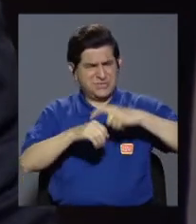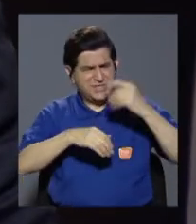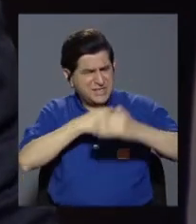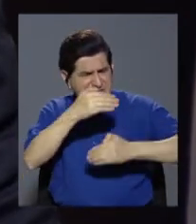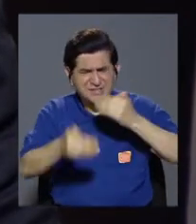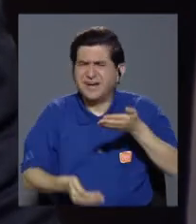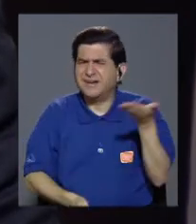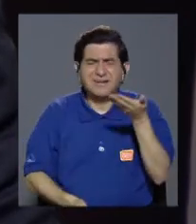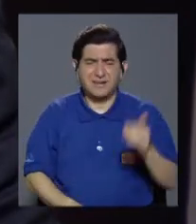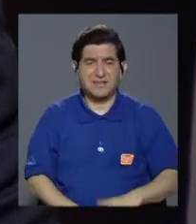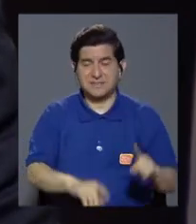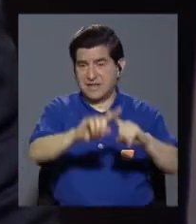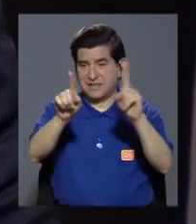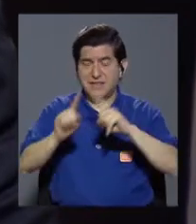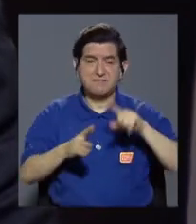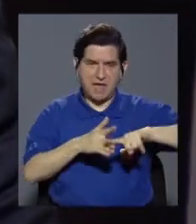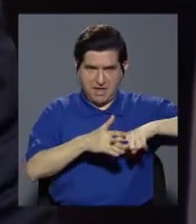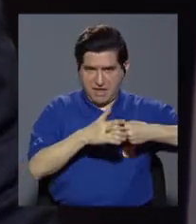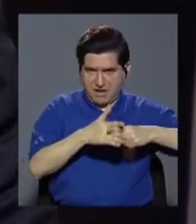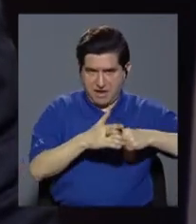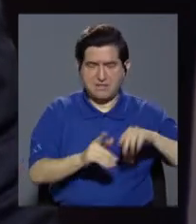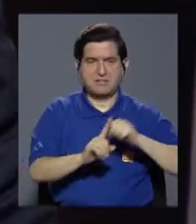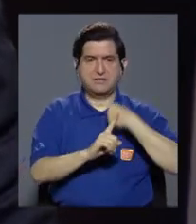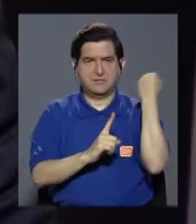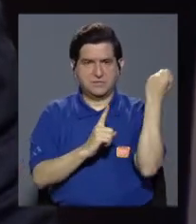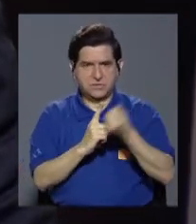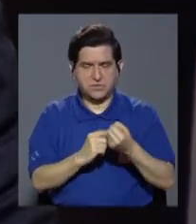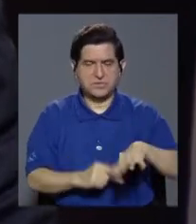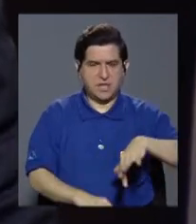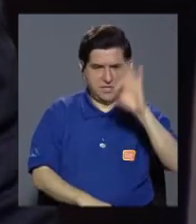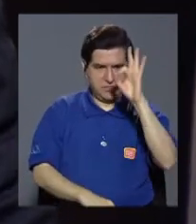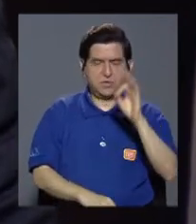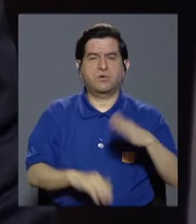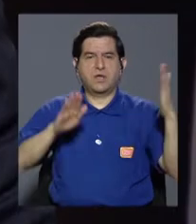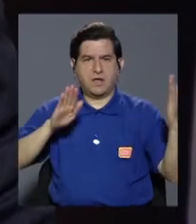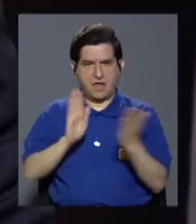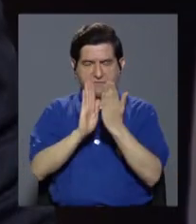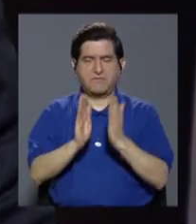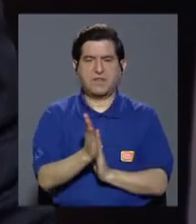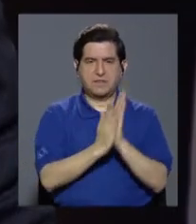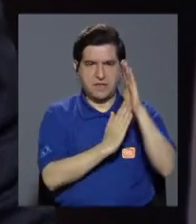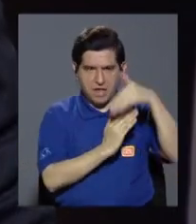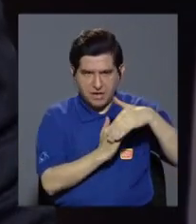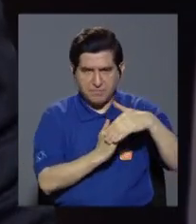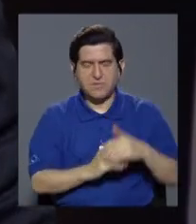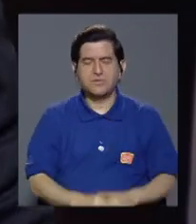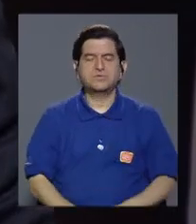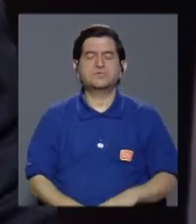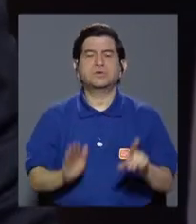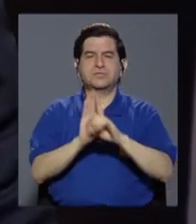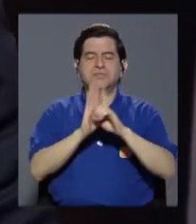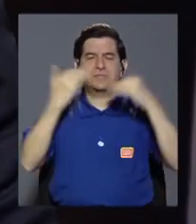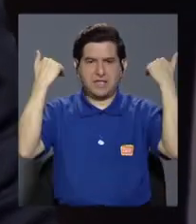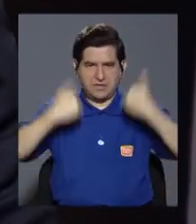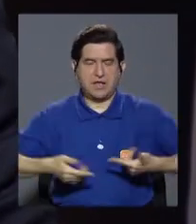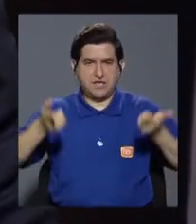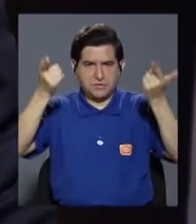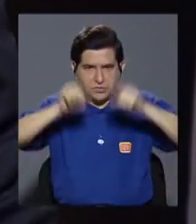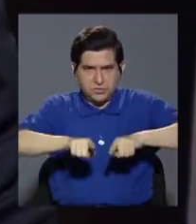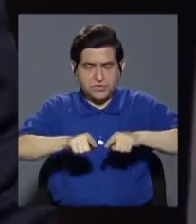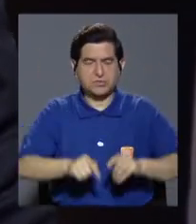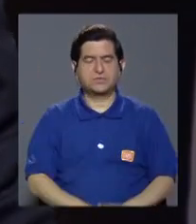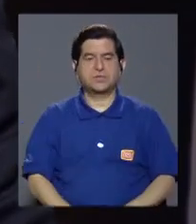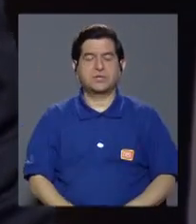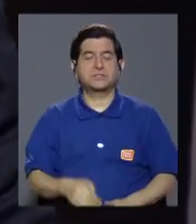referencia a los distintos mecanismos que una sociedad adopta para enfrentar los abusos de graves violaciones de derechos humanos que ocurren como